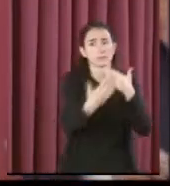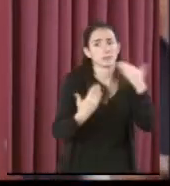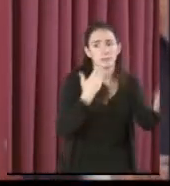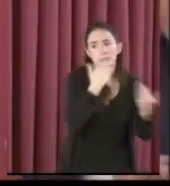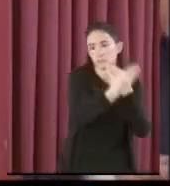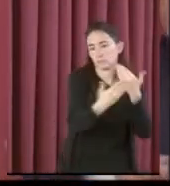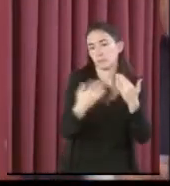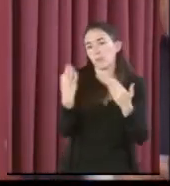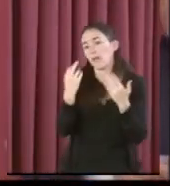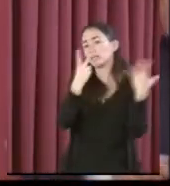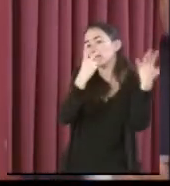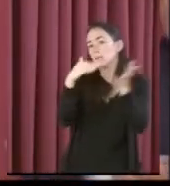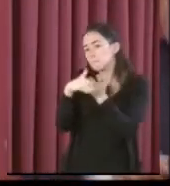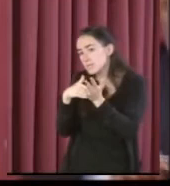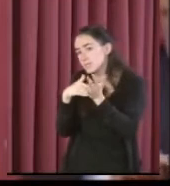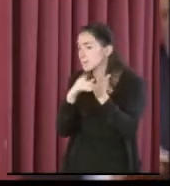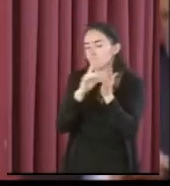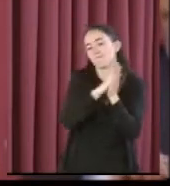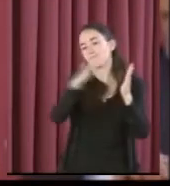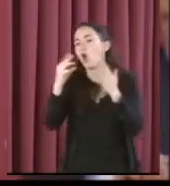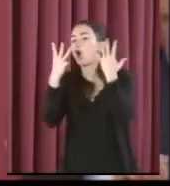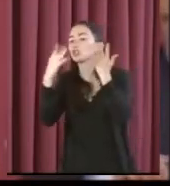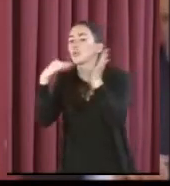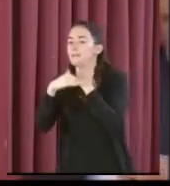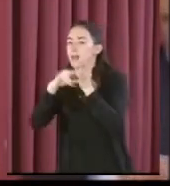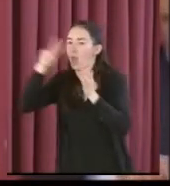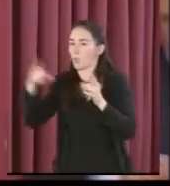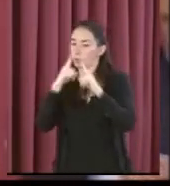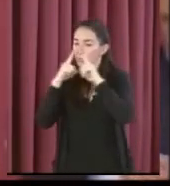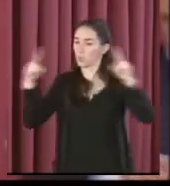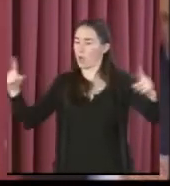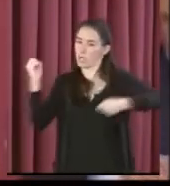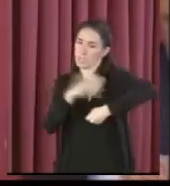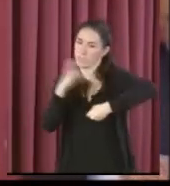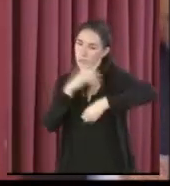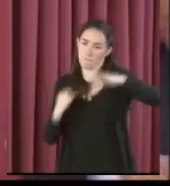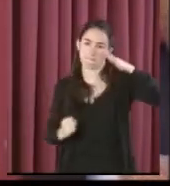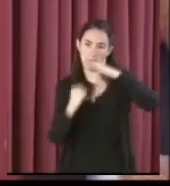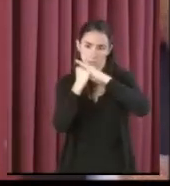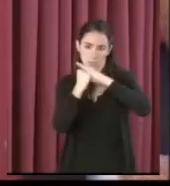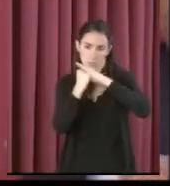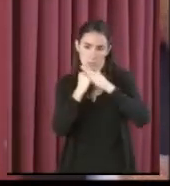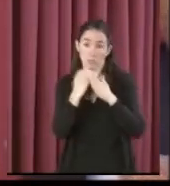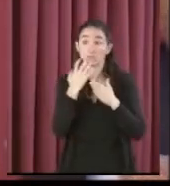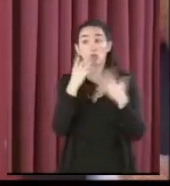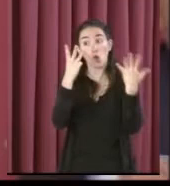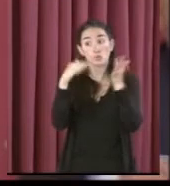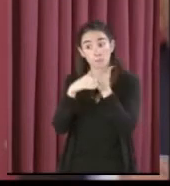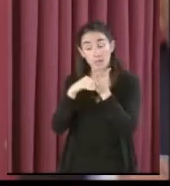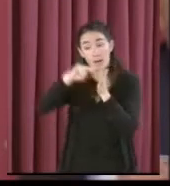a 8.000 euros. Aprovecho para comunicarles que el próximo año este umbral de renta también volverá a